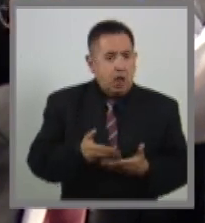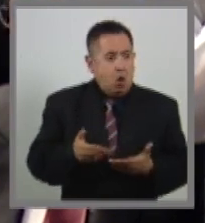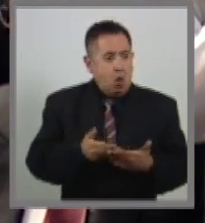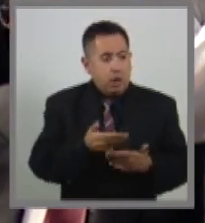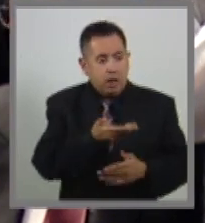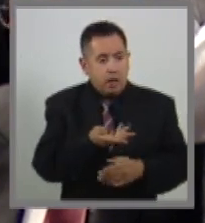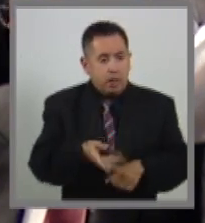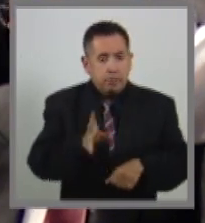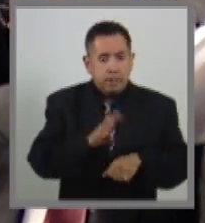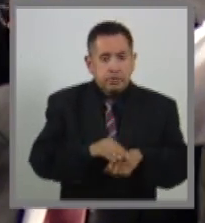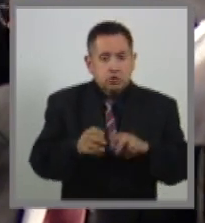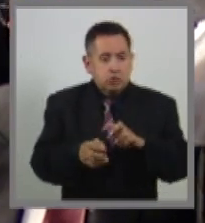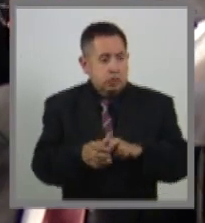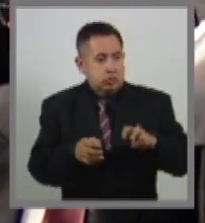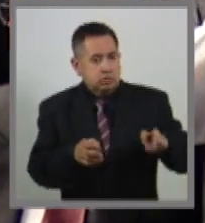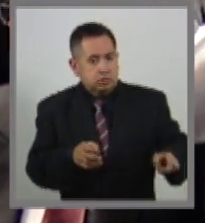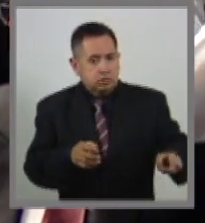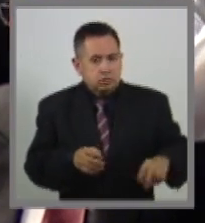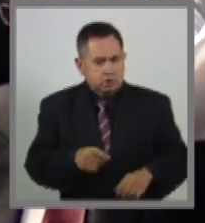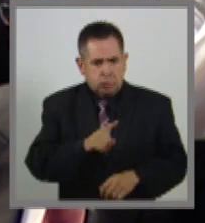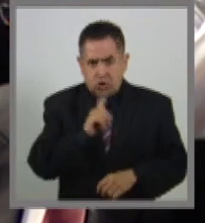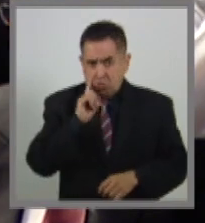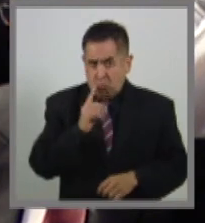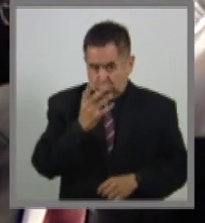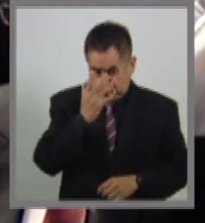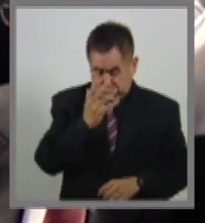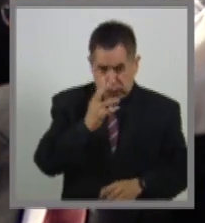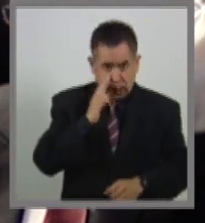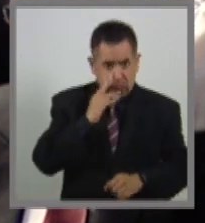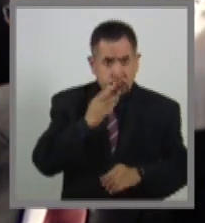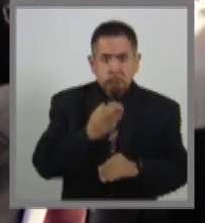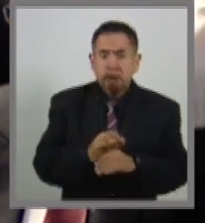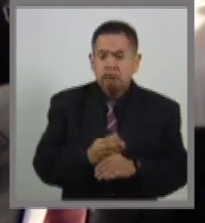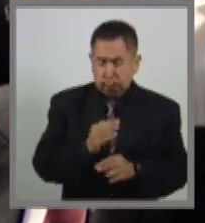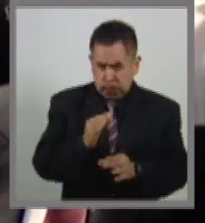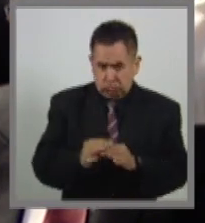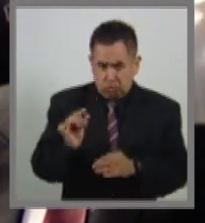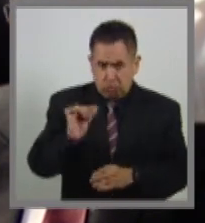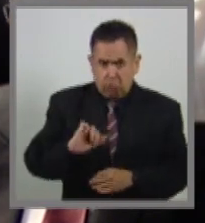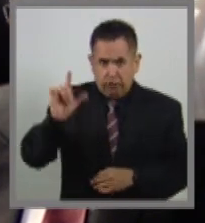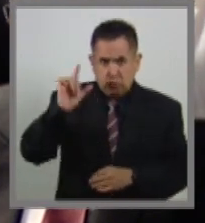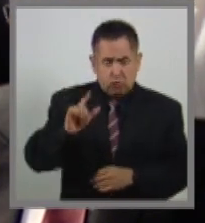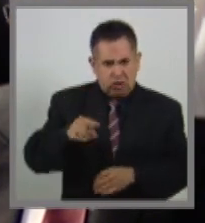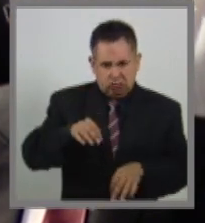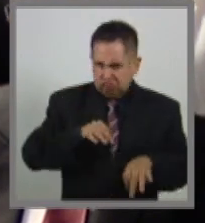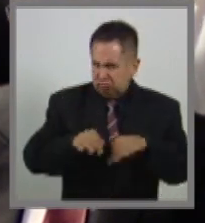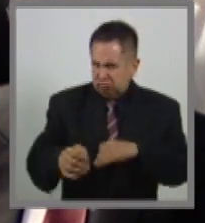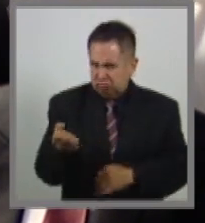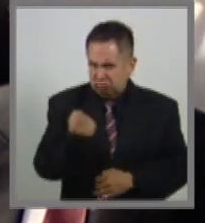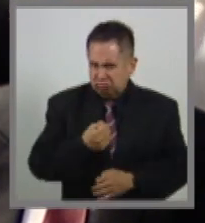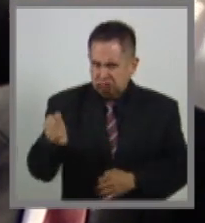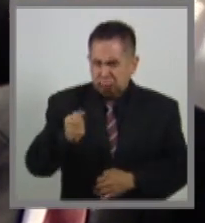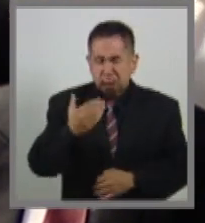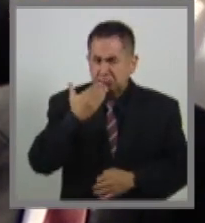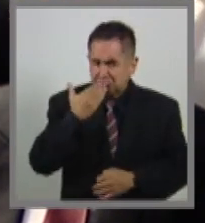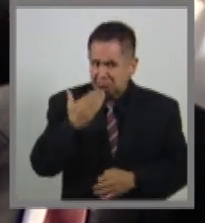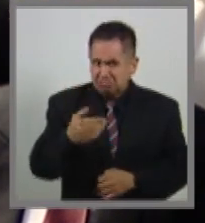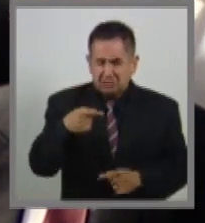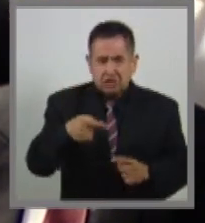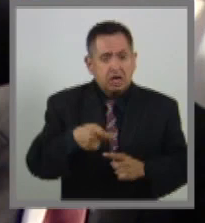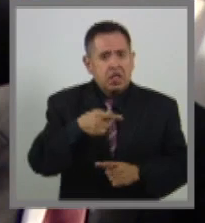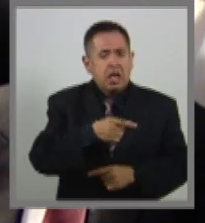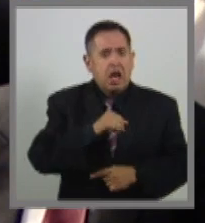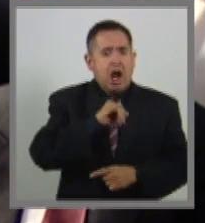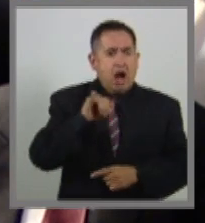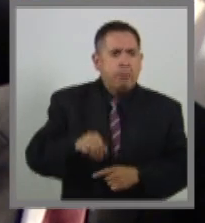pide licencia. Mujer seria, profesional, eficiente, una mujer que nunca dejó